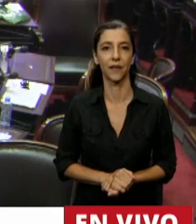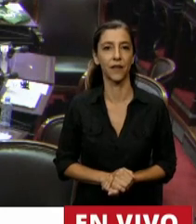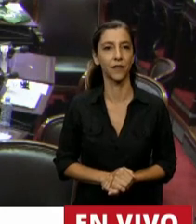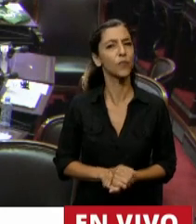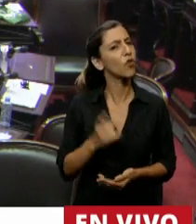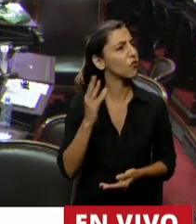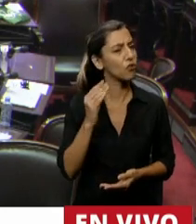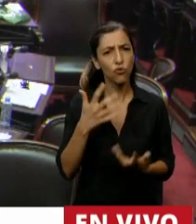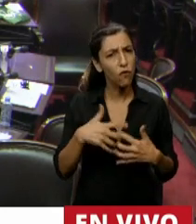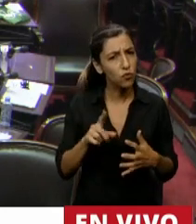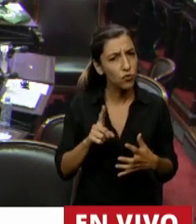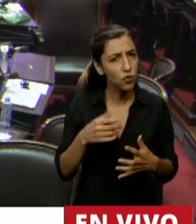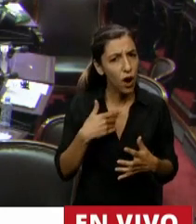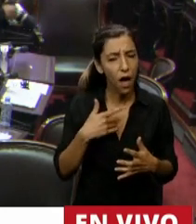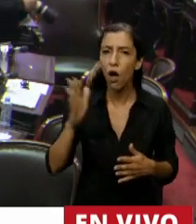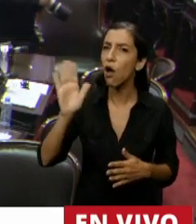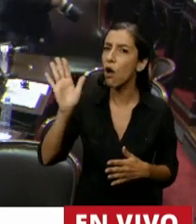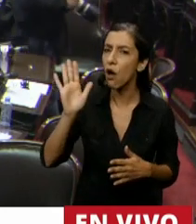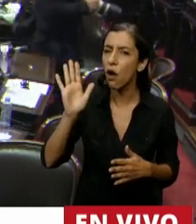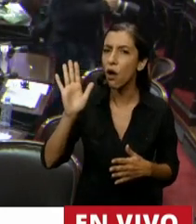Funciona. Hola, hola.